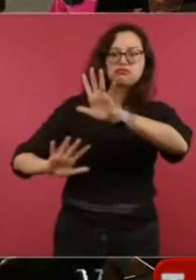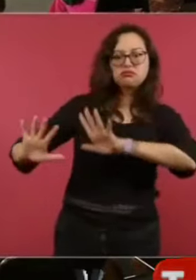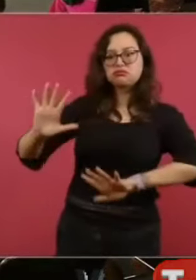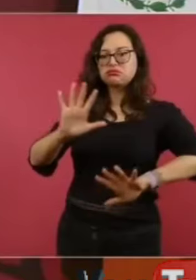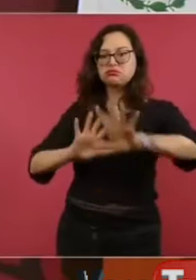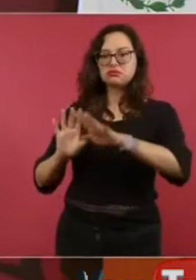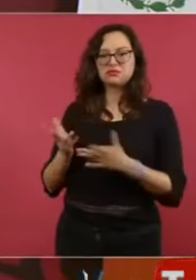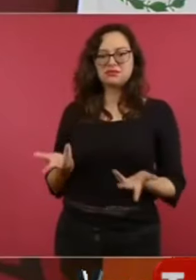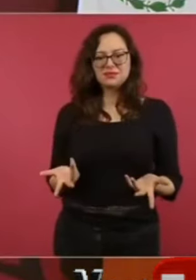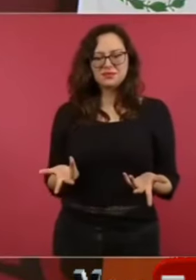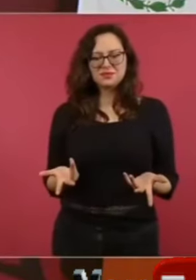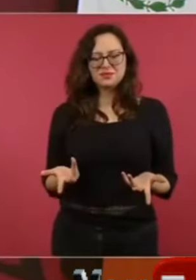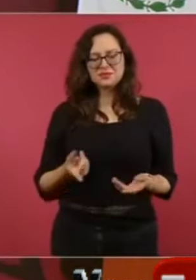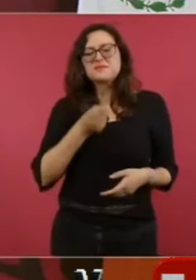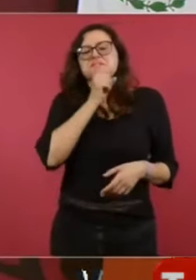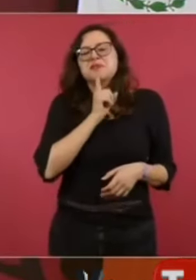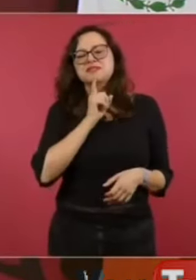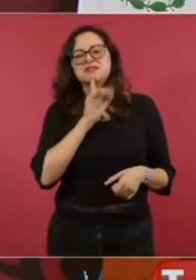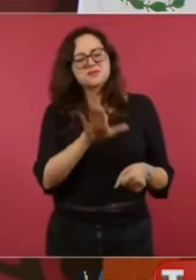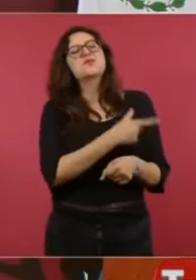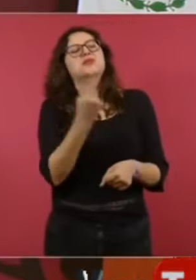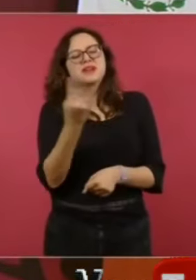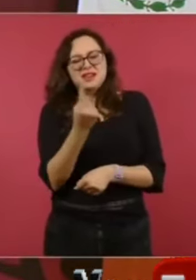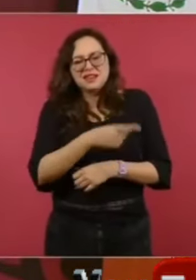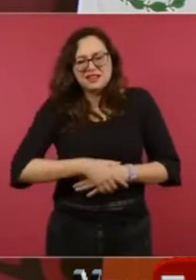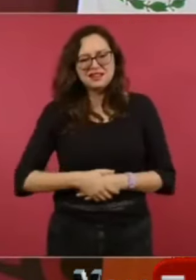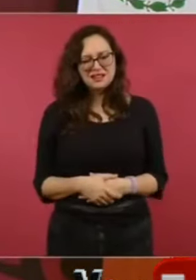¿Por qué mienten?